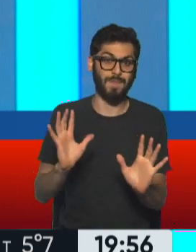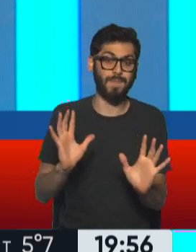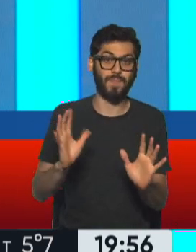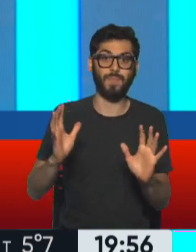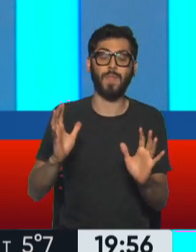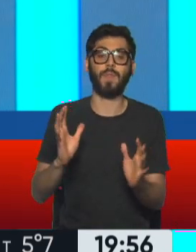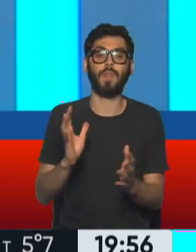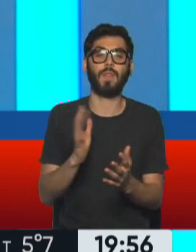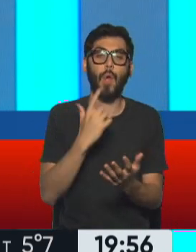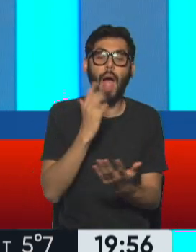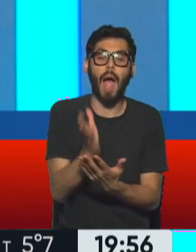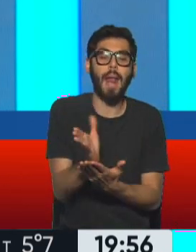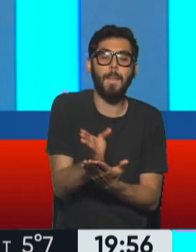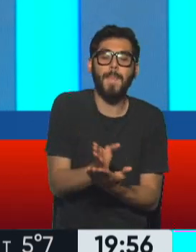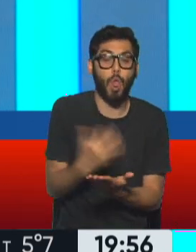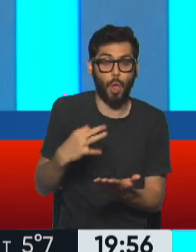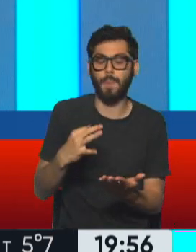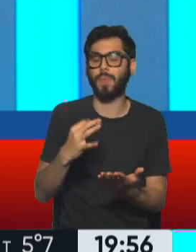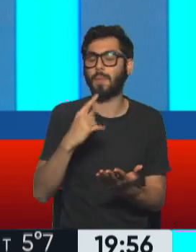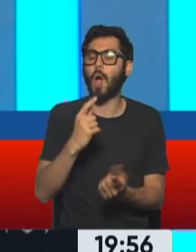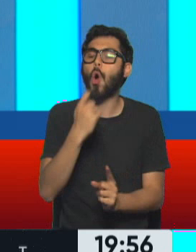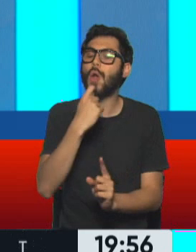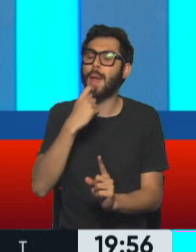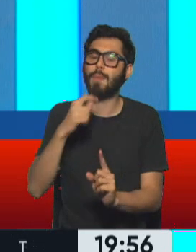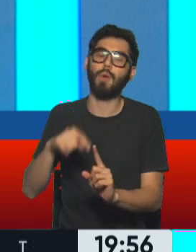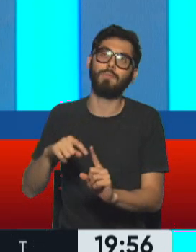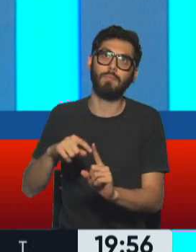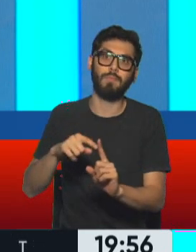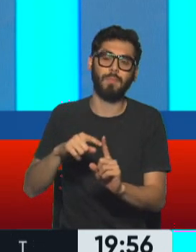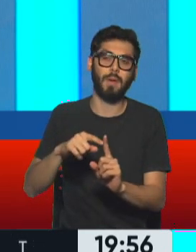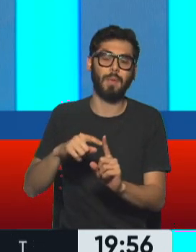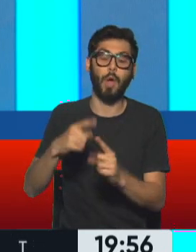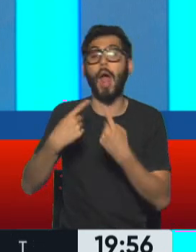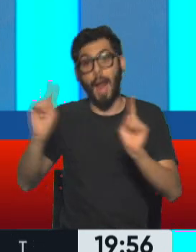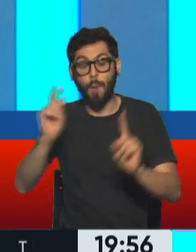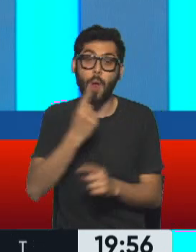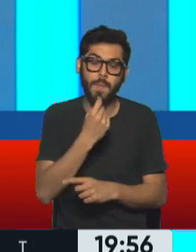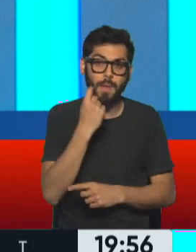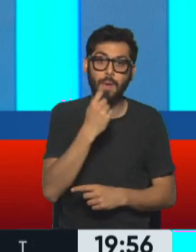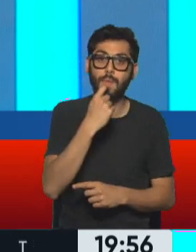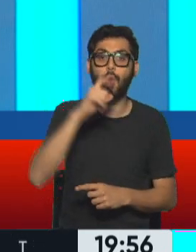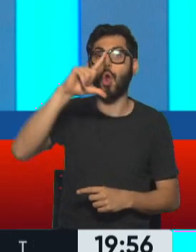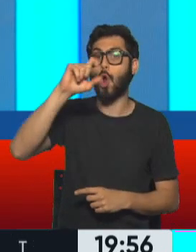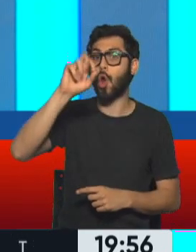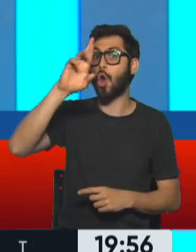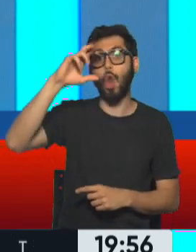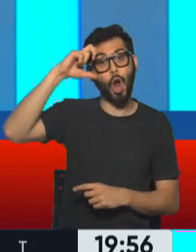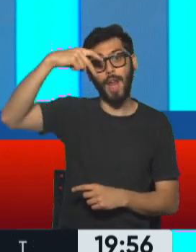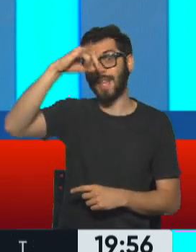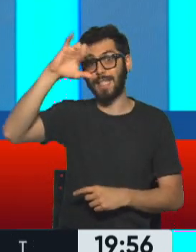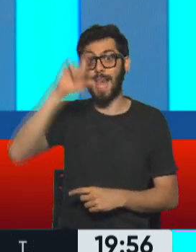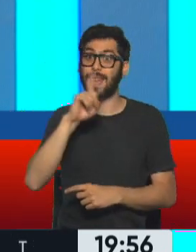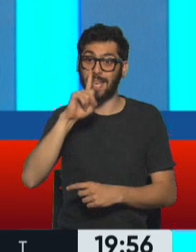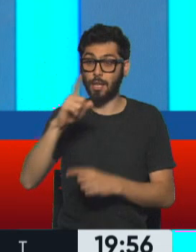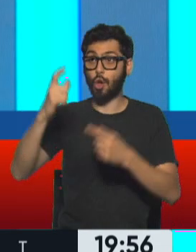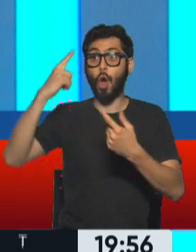grieta. Para poner un ejemplo, que no es el caso típico, pero para un ejemplo que se entiende, cuando Ricardo Lorenzetti llegó a la Corte Suprema,